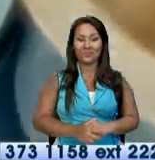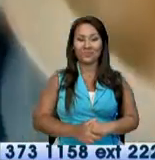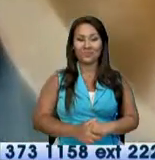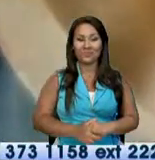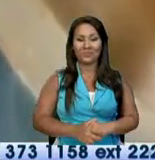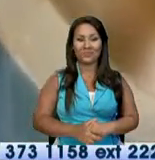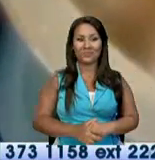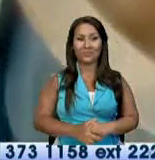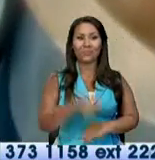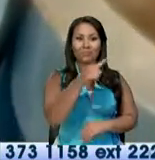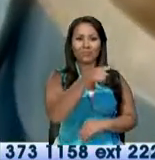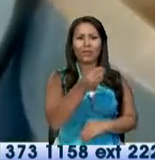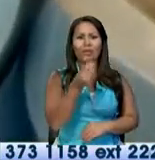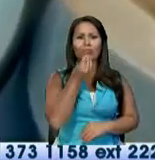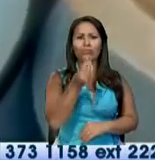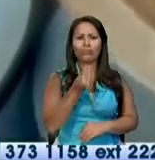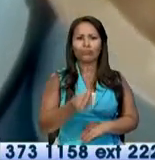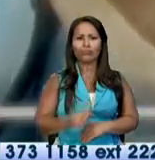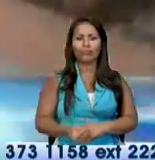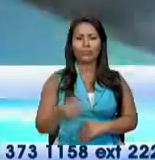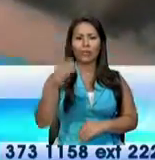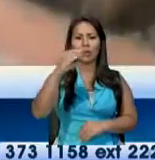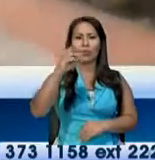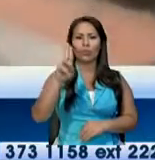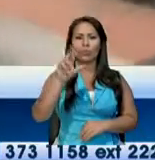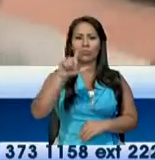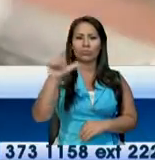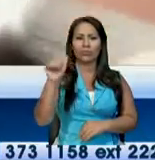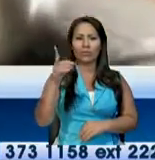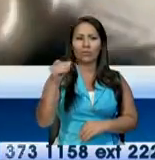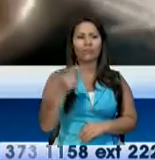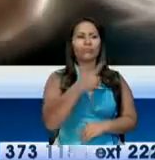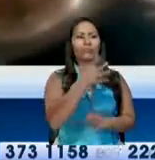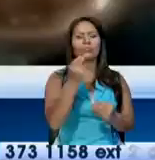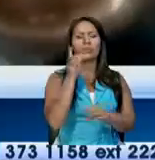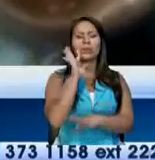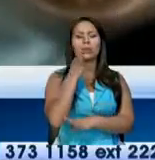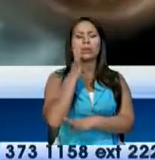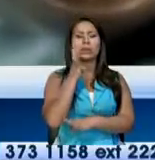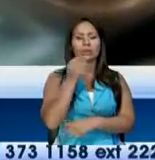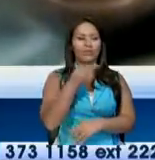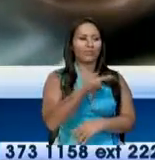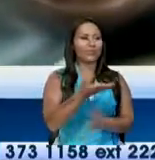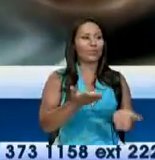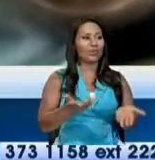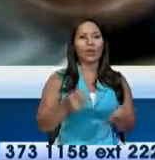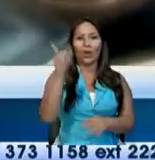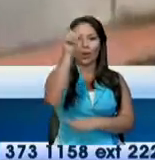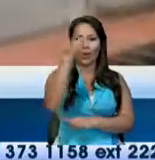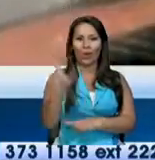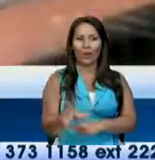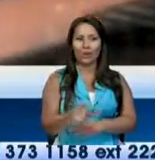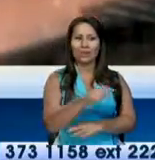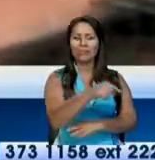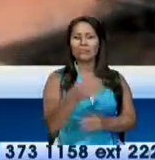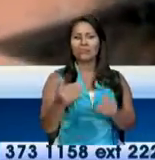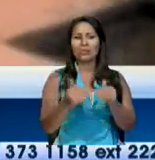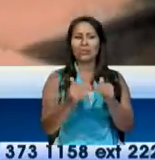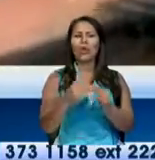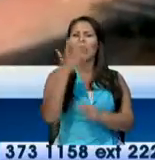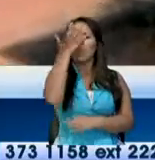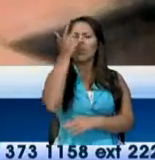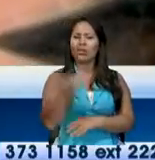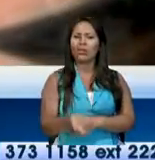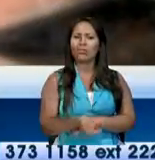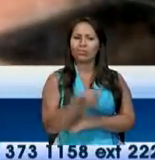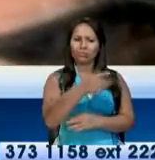La gallina cuyada, un plato poco común pero muy delicioso que solo se prepara en la ciudad de Loja. Este plato típico del sur del país es preparado con